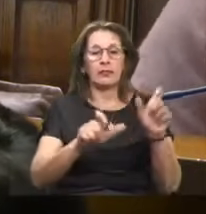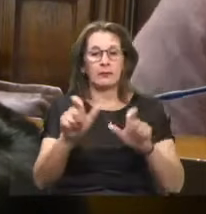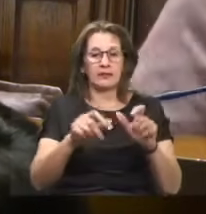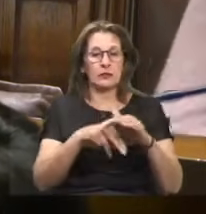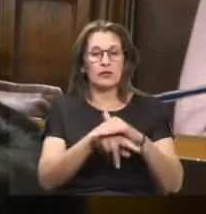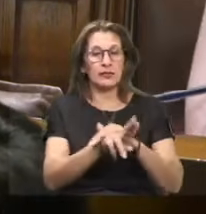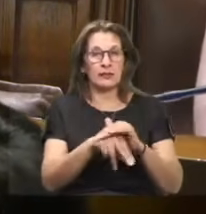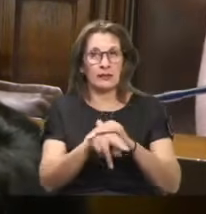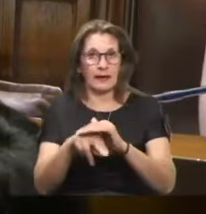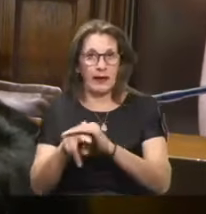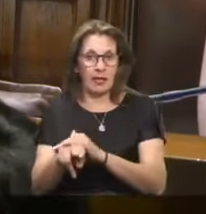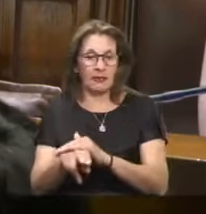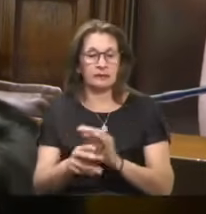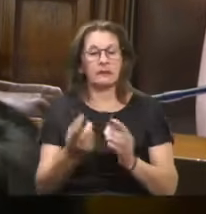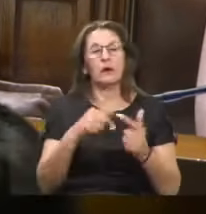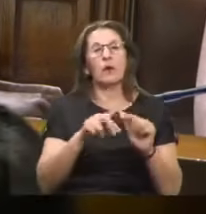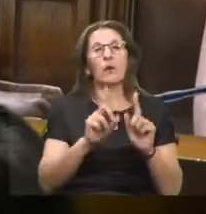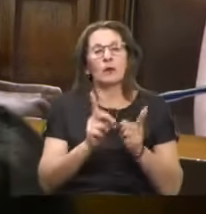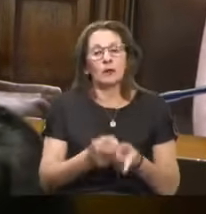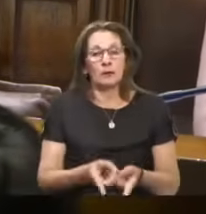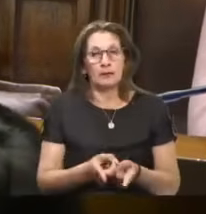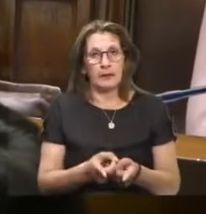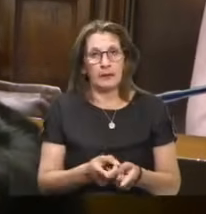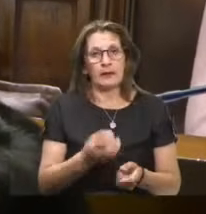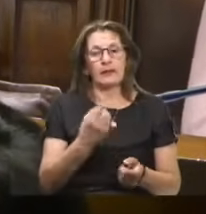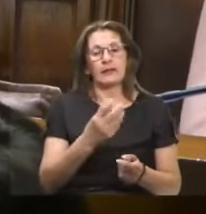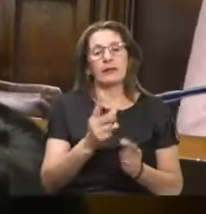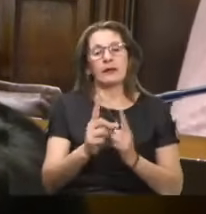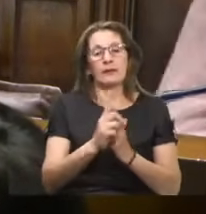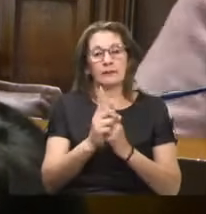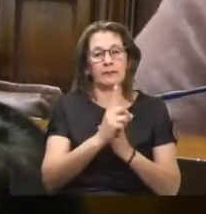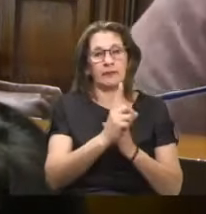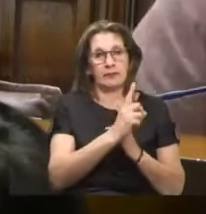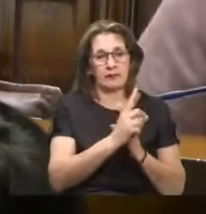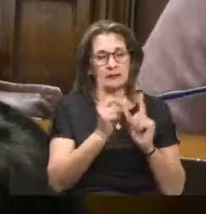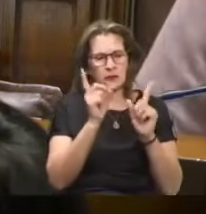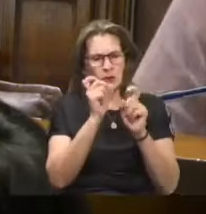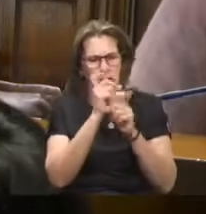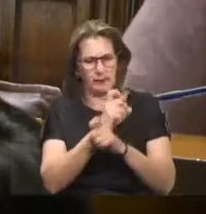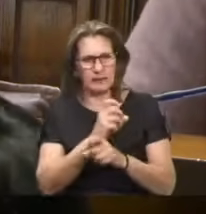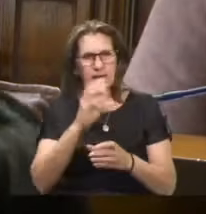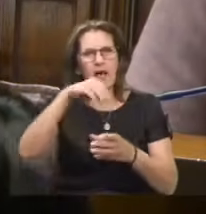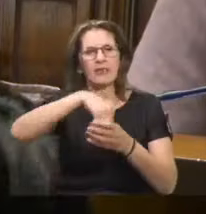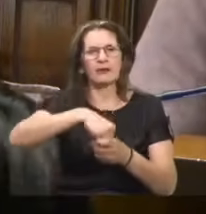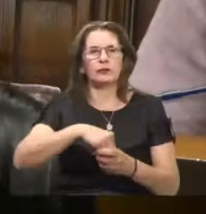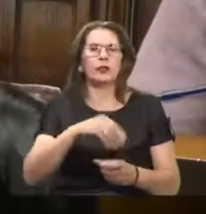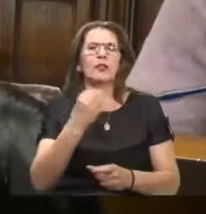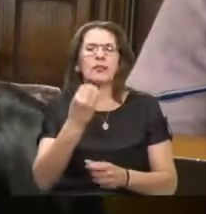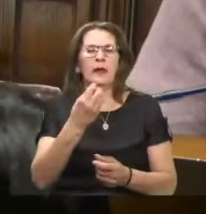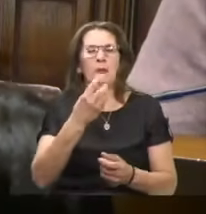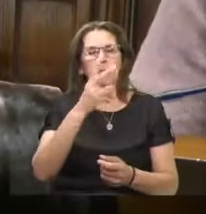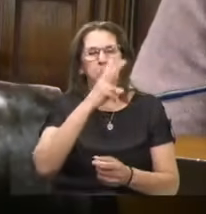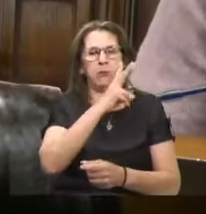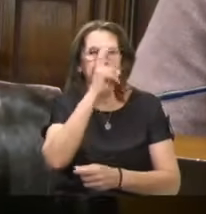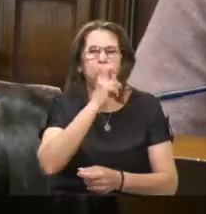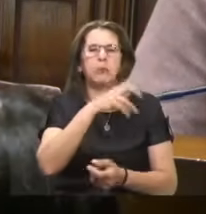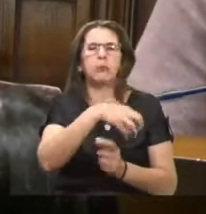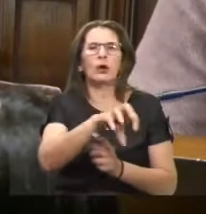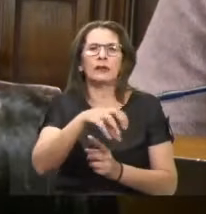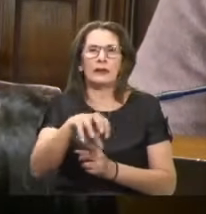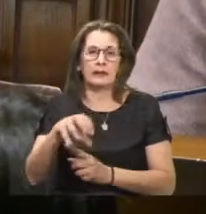internados, así como la asistencia de pacientes complejos en policlínica. Estos pacientes